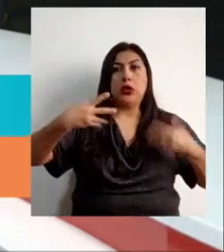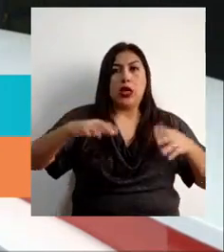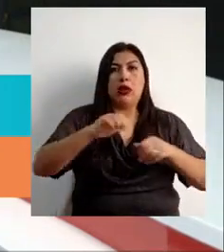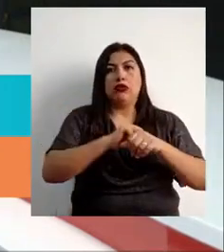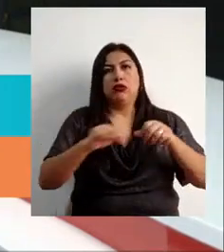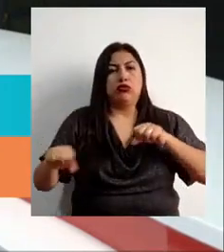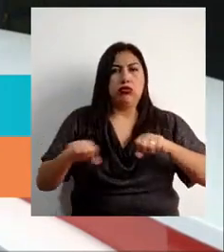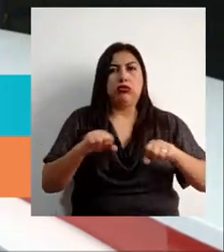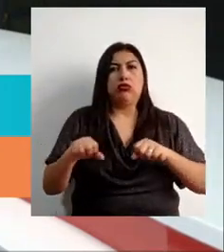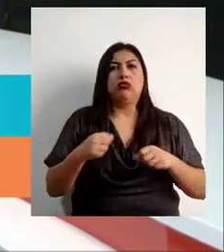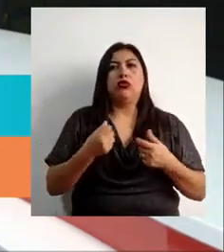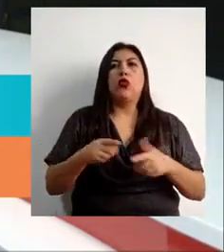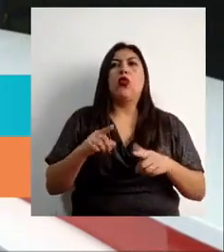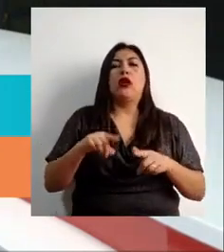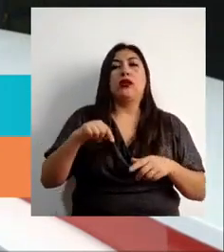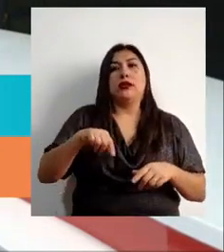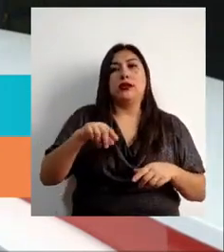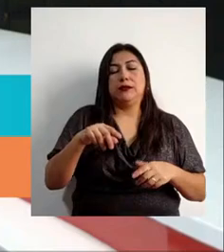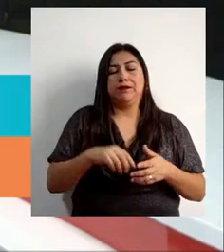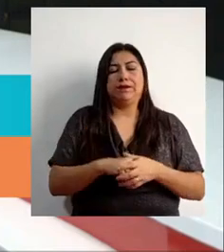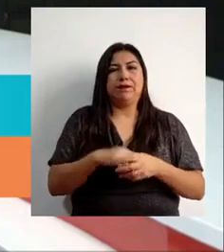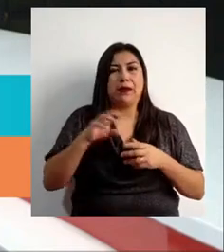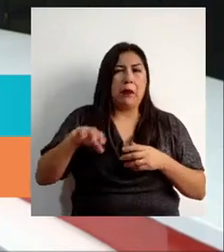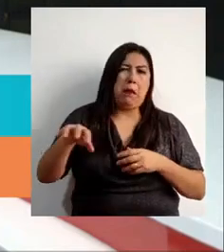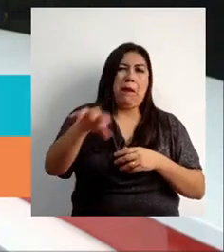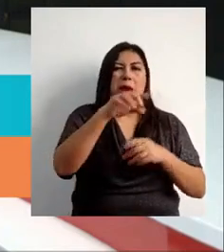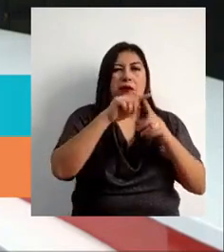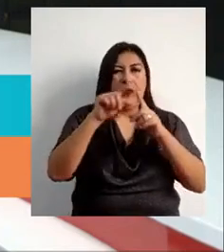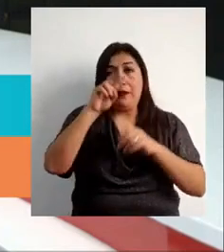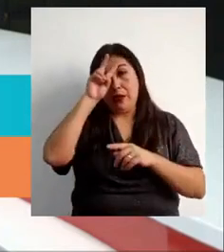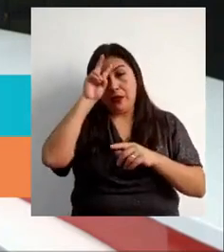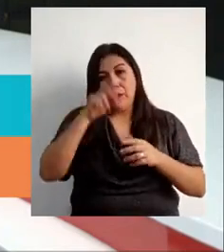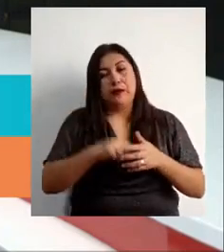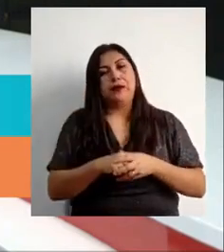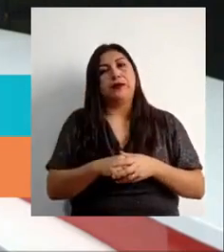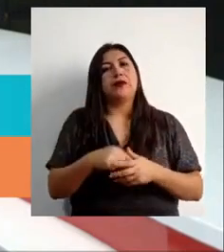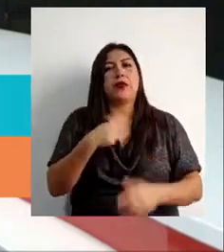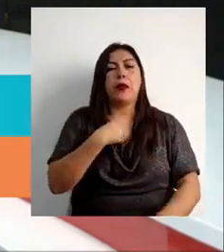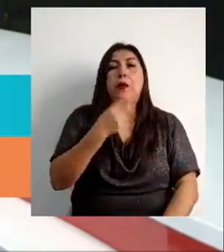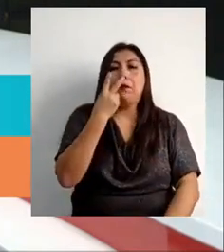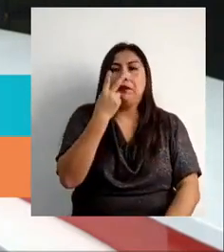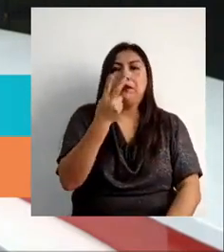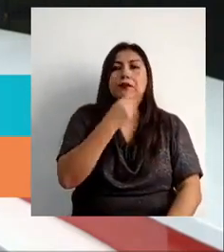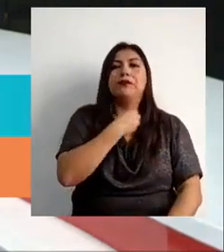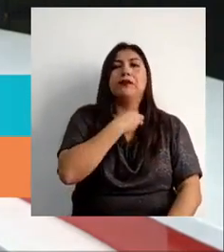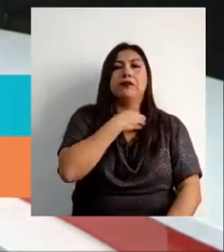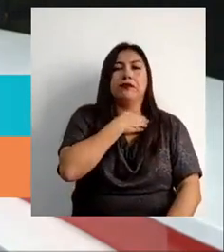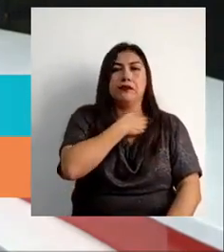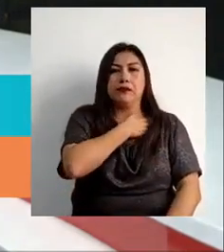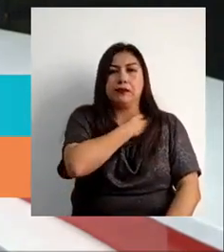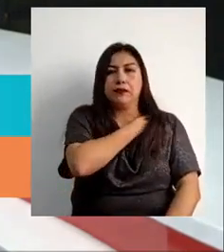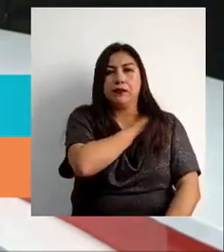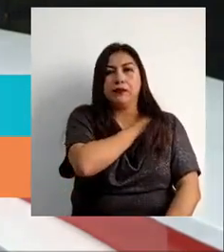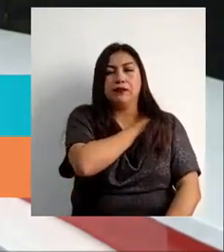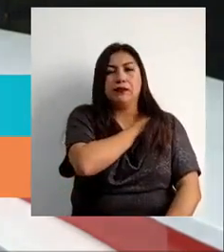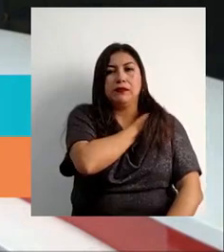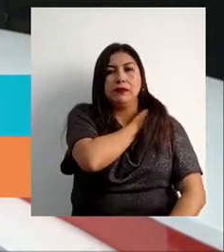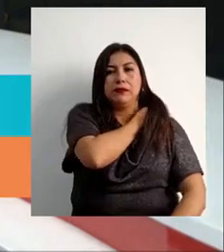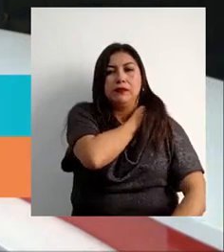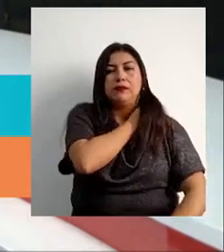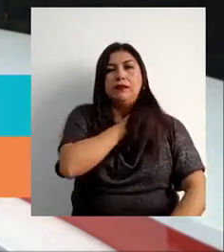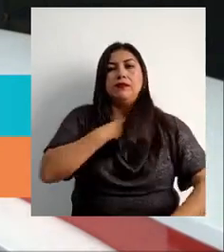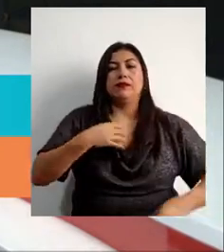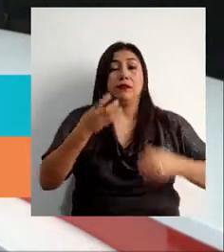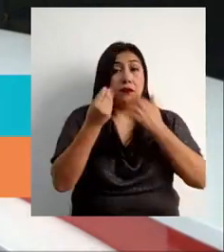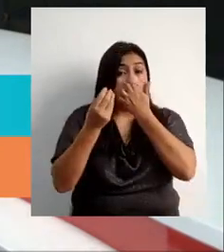nacional multipeligros. Y bueno, lo que me llama la atención es que... Toman en serio. Así es, algunas personas no